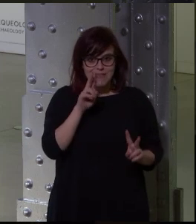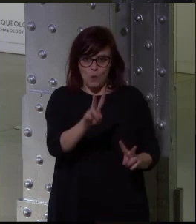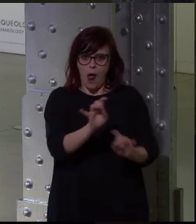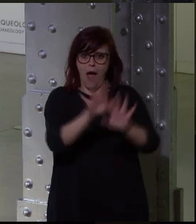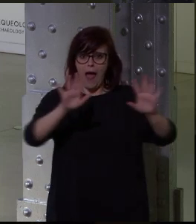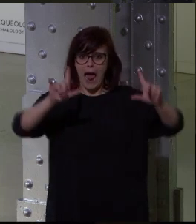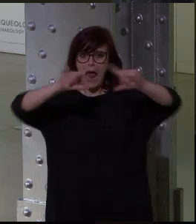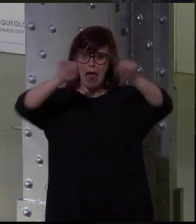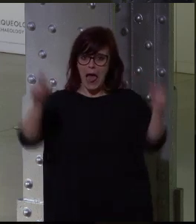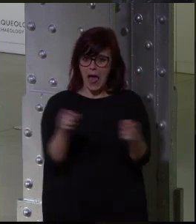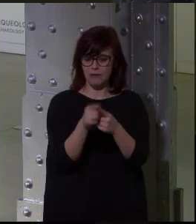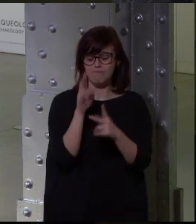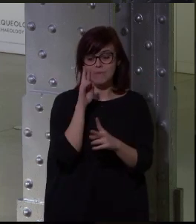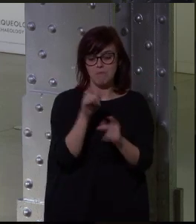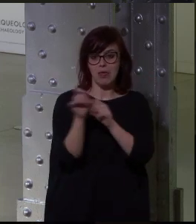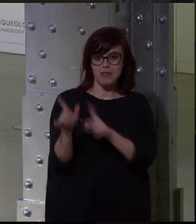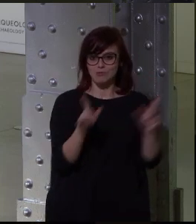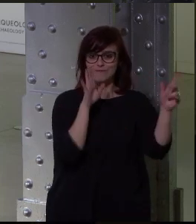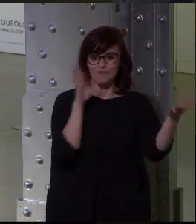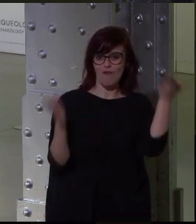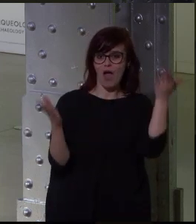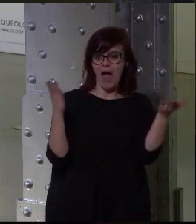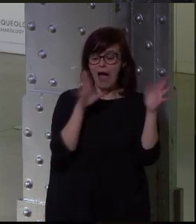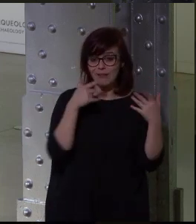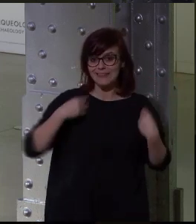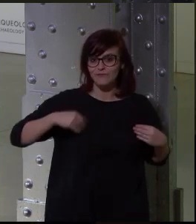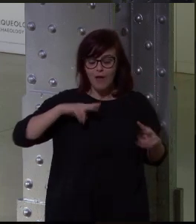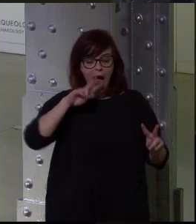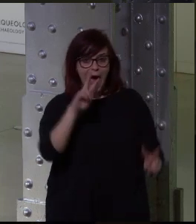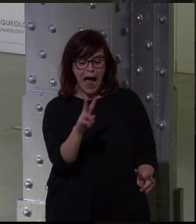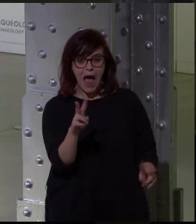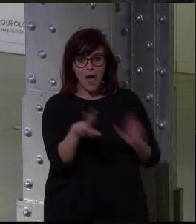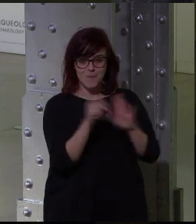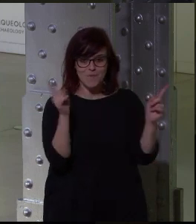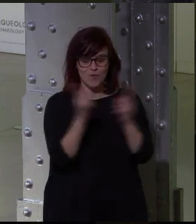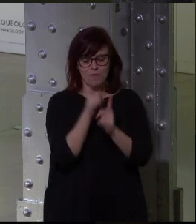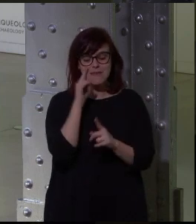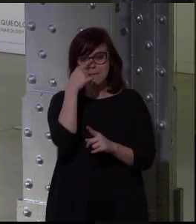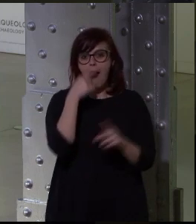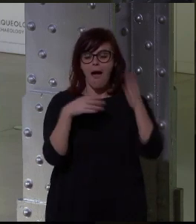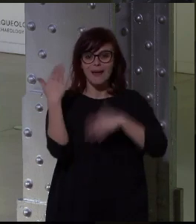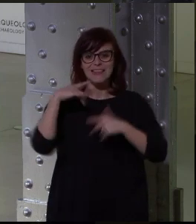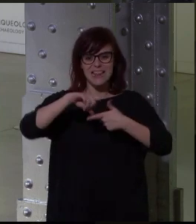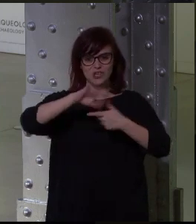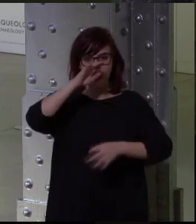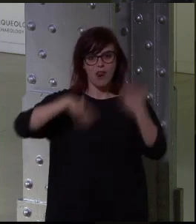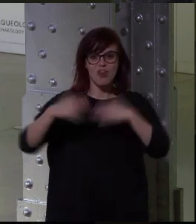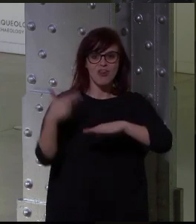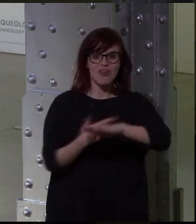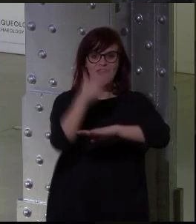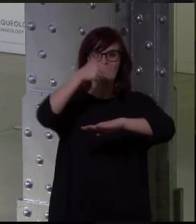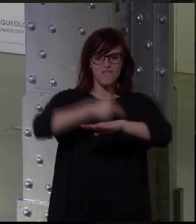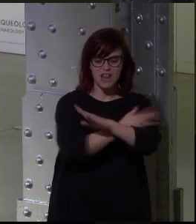visto en la diapositiva anterior, y que hayamos podido disfrutar viendo ese clip de imágenes de National Geographic de